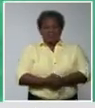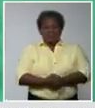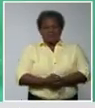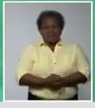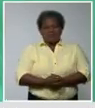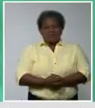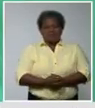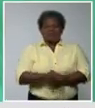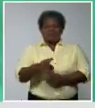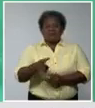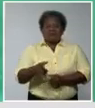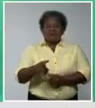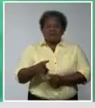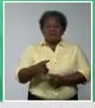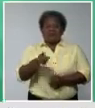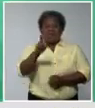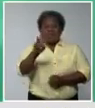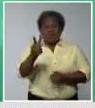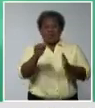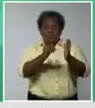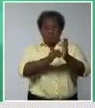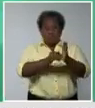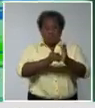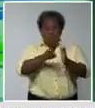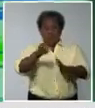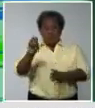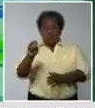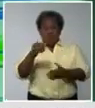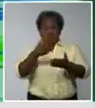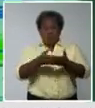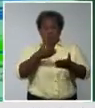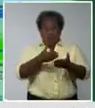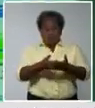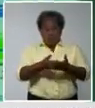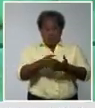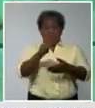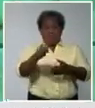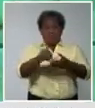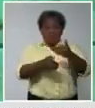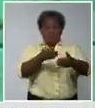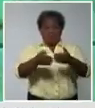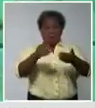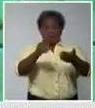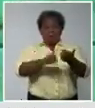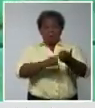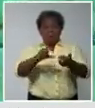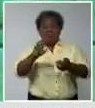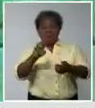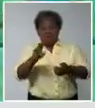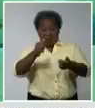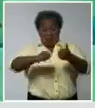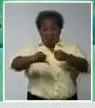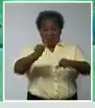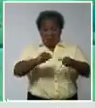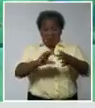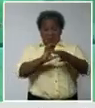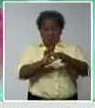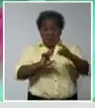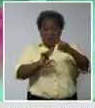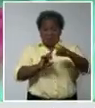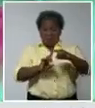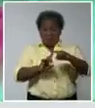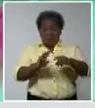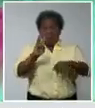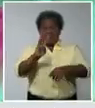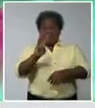Cuando sobrepasan las 12.200 muestras de PCR procesadas en el Laboratorio de Biología Molecular de Guantánamo, solo